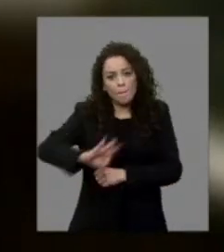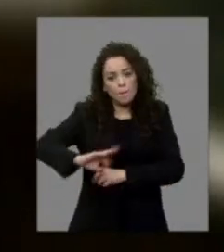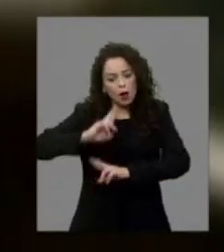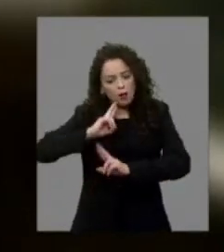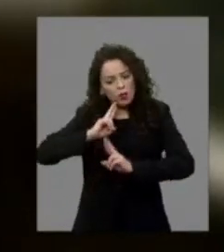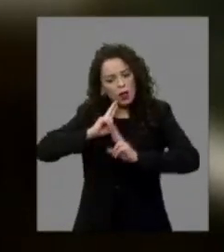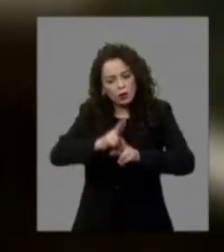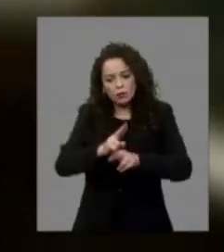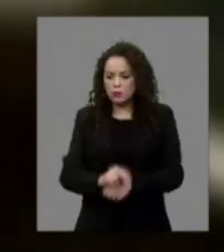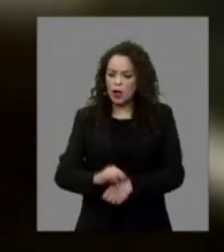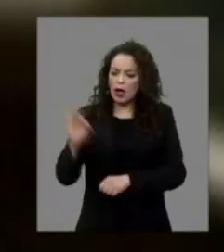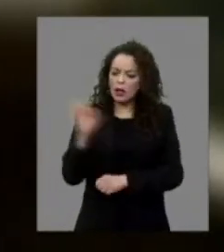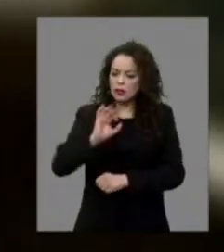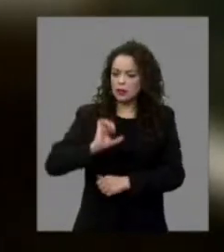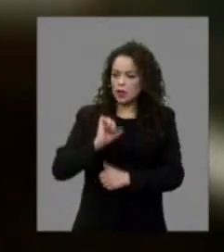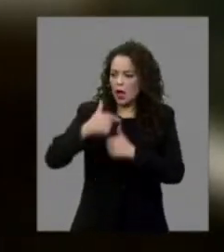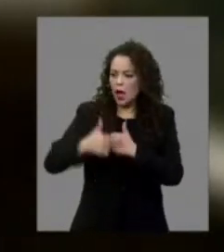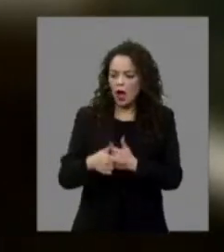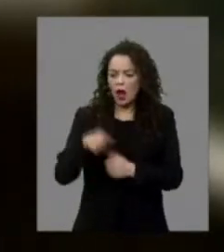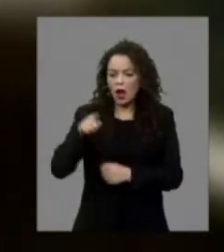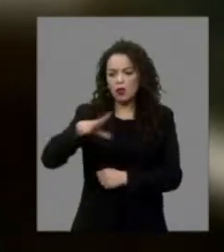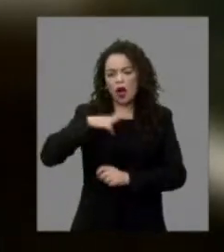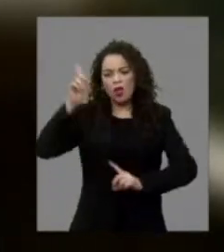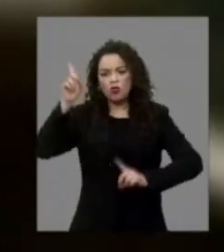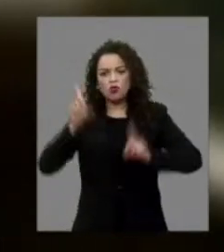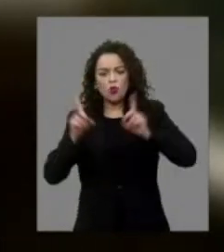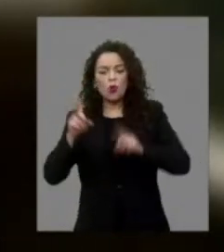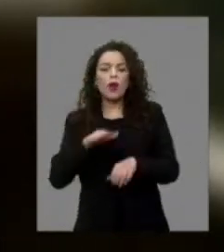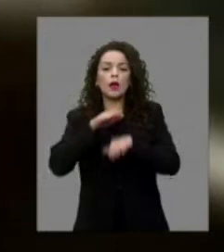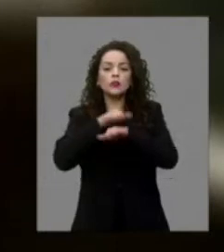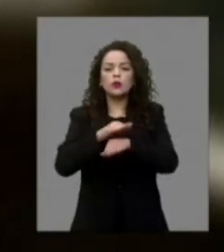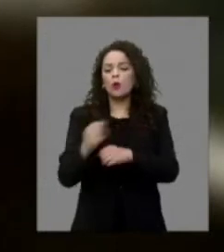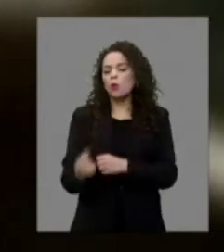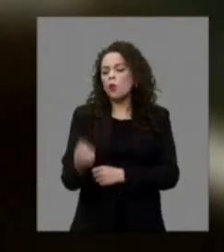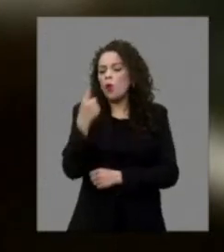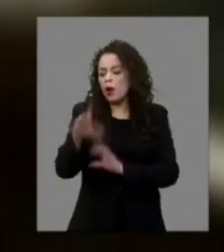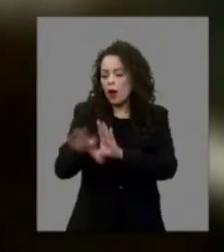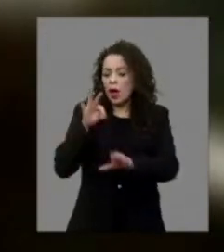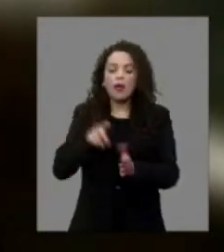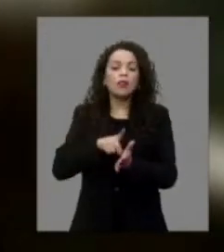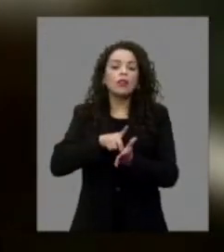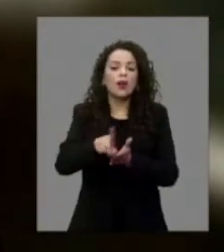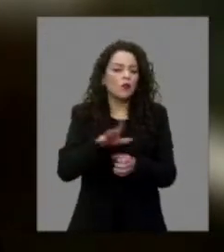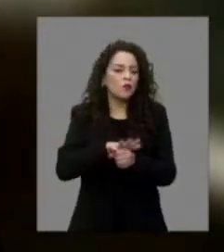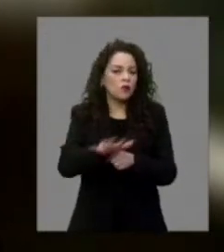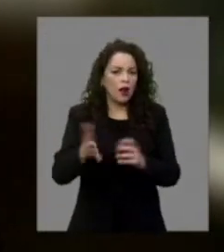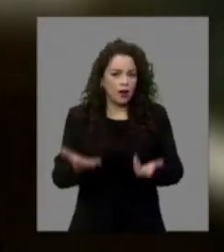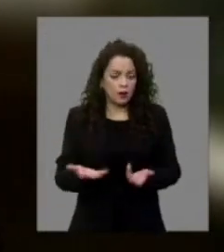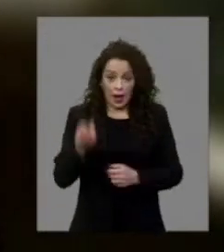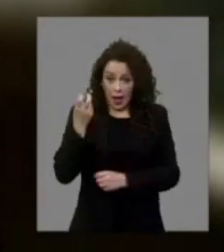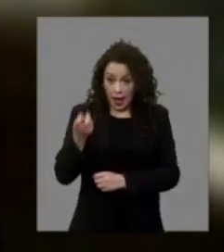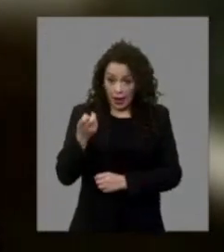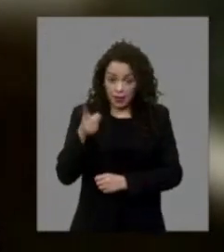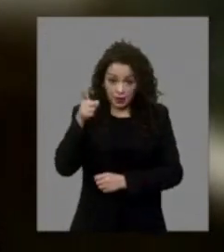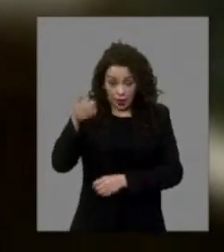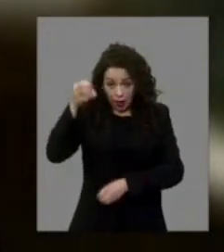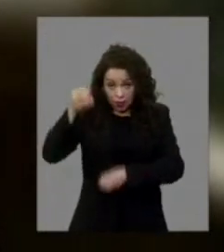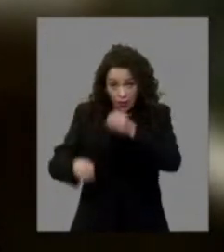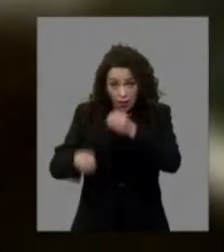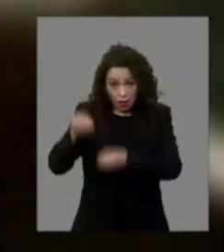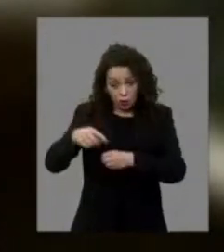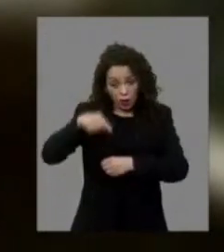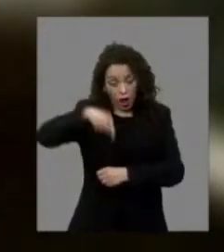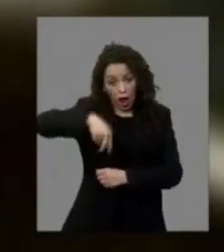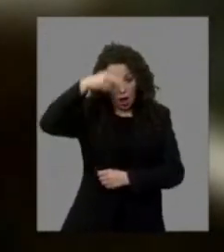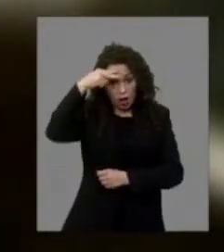existir sobre el alcance de un determinado derecho. Y sobre esta base, tanto el Tribunal Constitucional de nuestro país